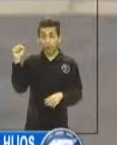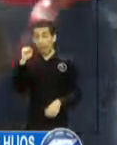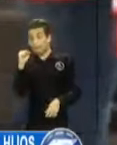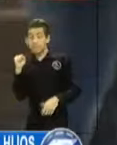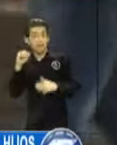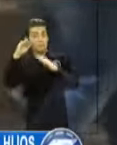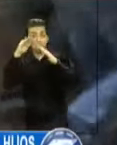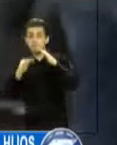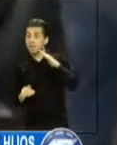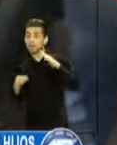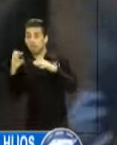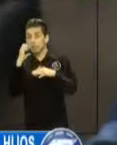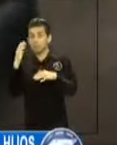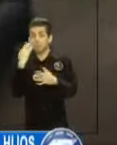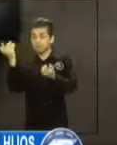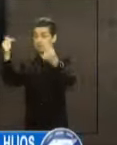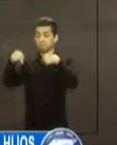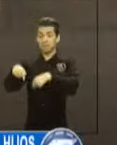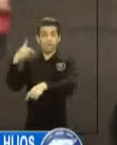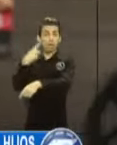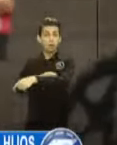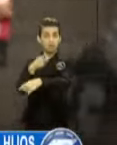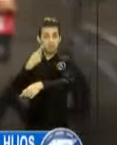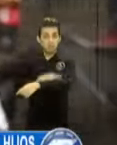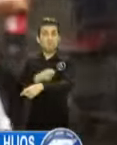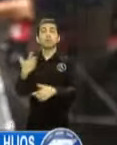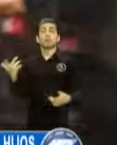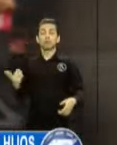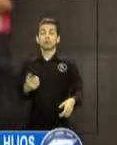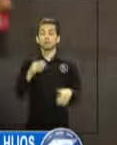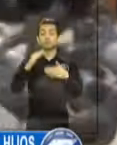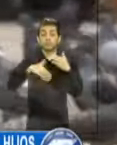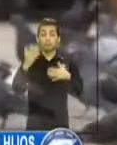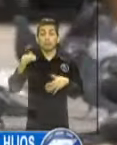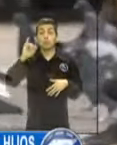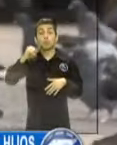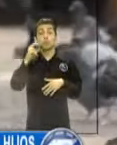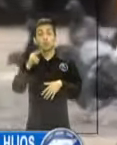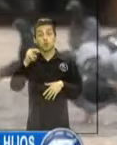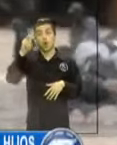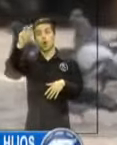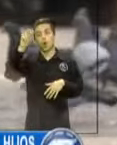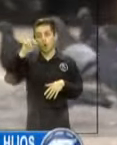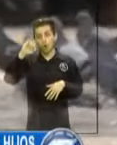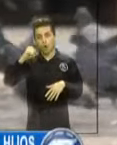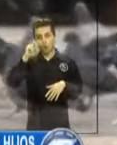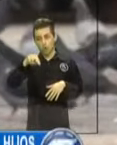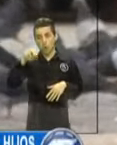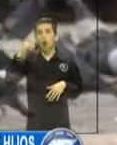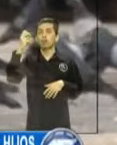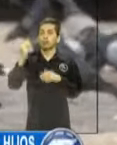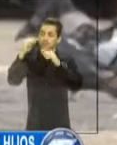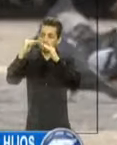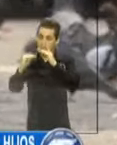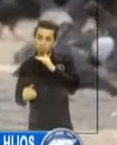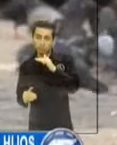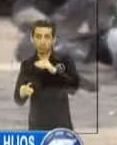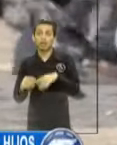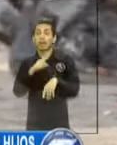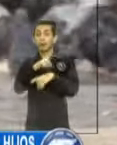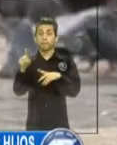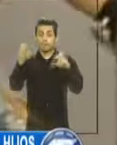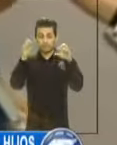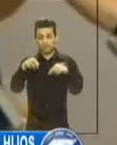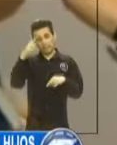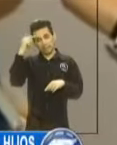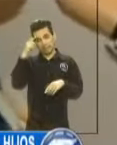incrementó en una pequeña cantidad, sin embargo, en junio se redujo nuevamente. Representantes del programa señalaron que el aumento